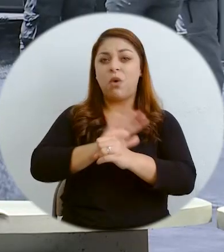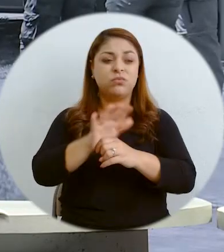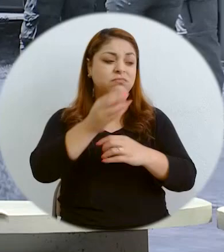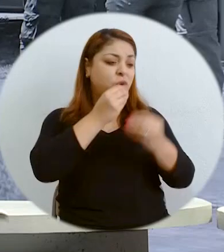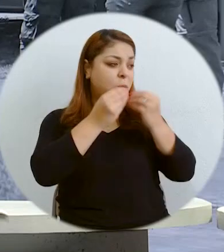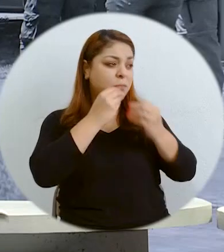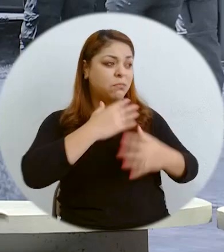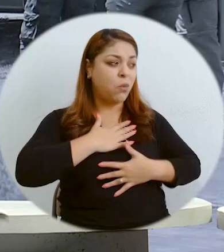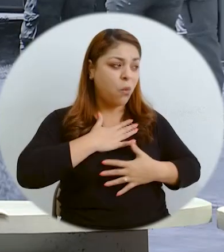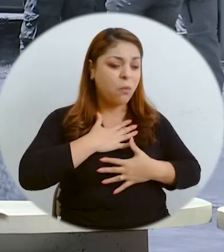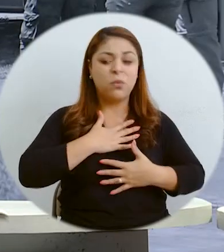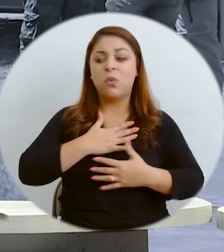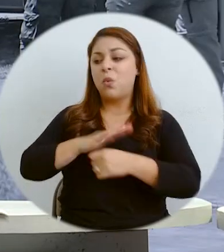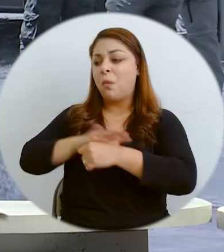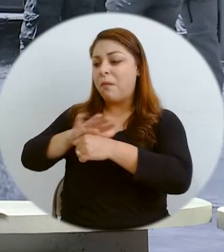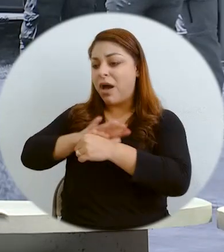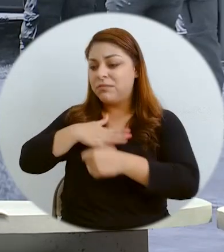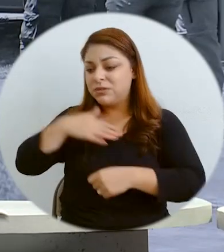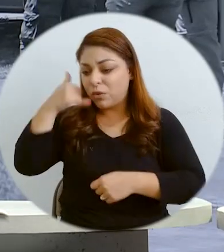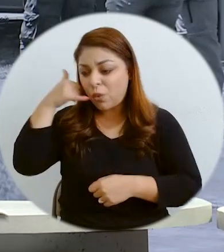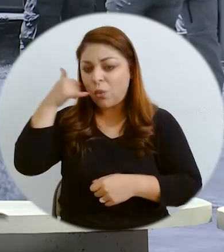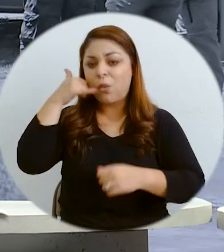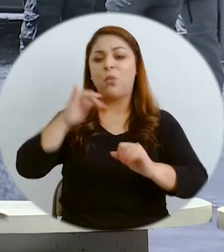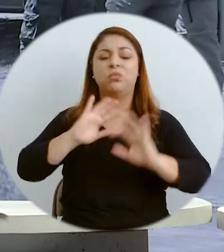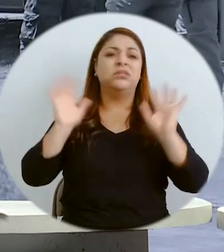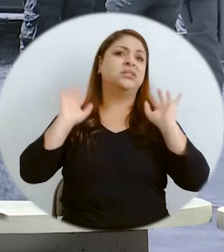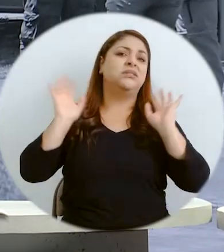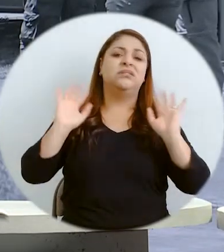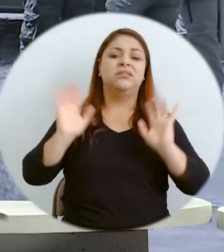el sustento a casa, muy ocupada en el celular, muy